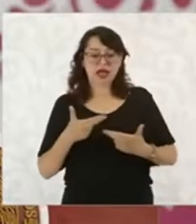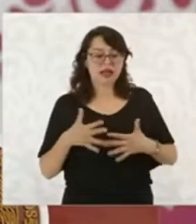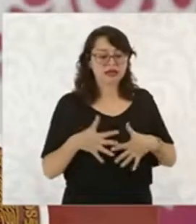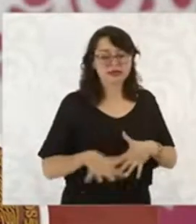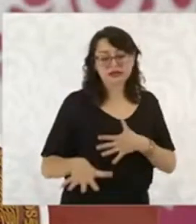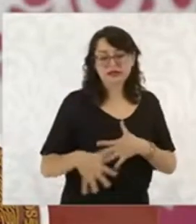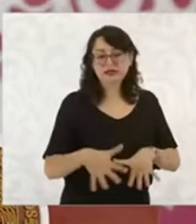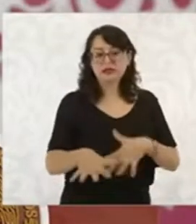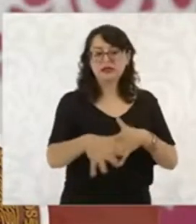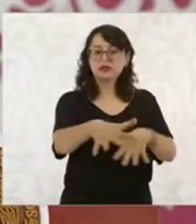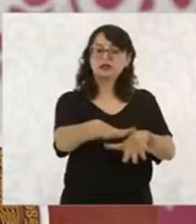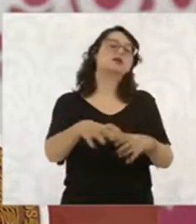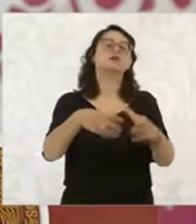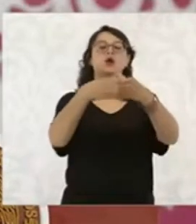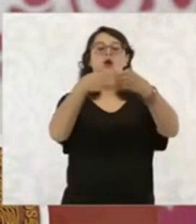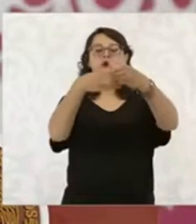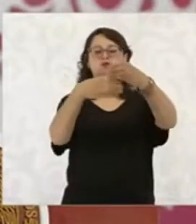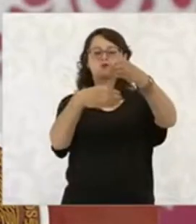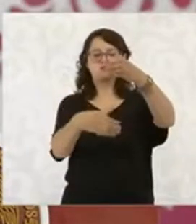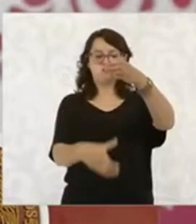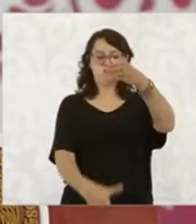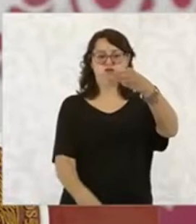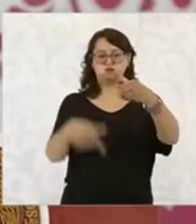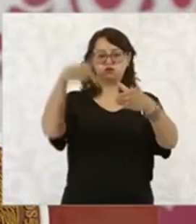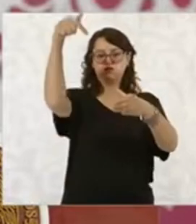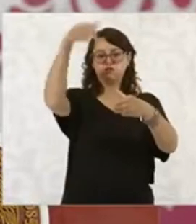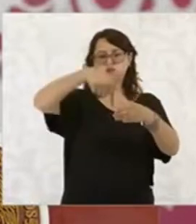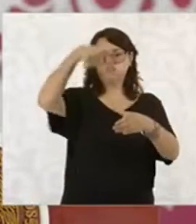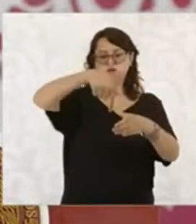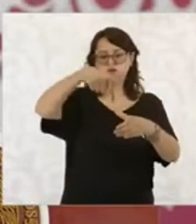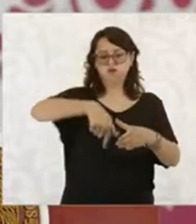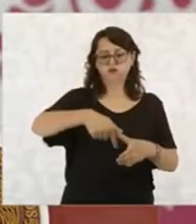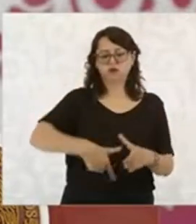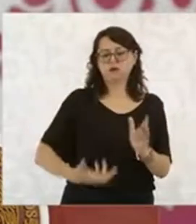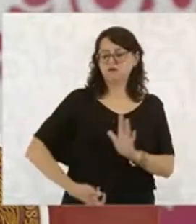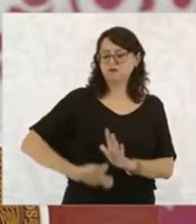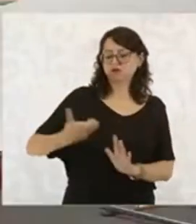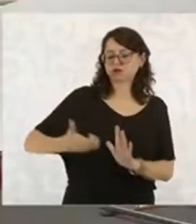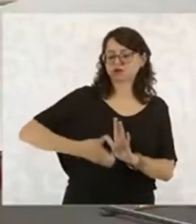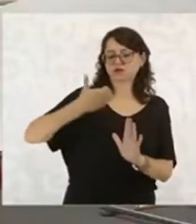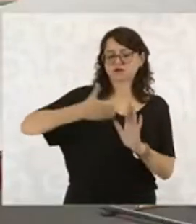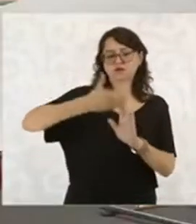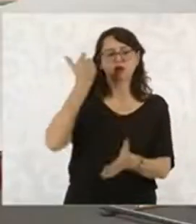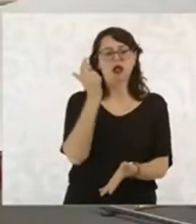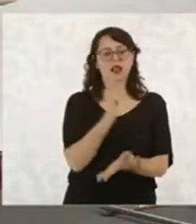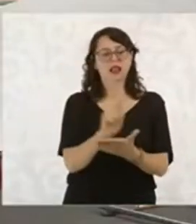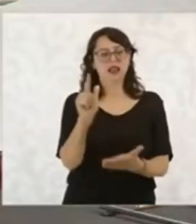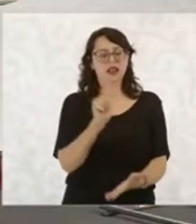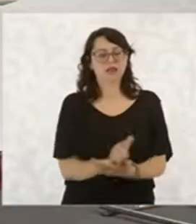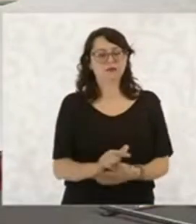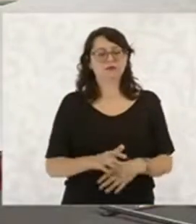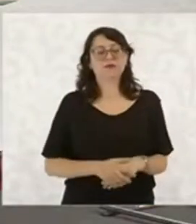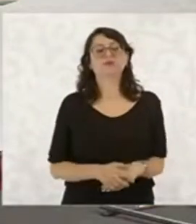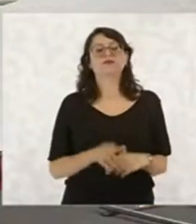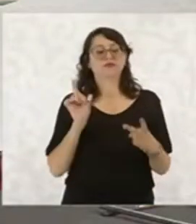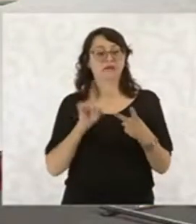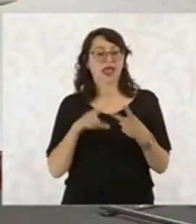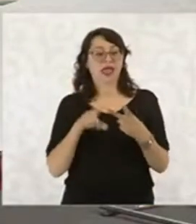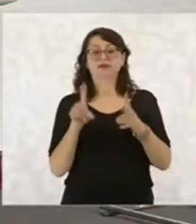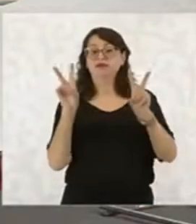Sabana, drenes pluviales, desasolve de drenes pluviales en la bahía. En materia de agua